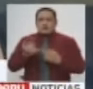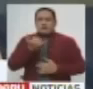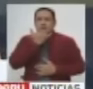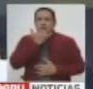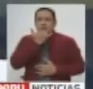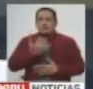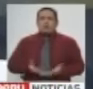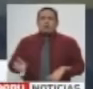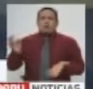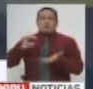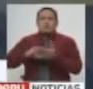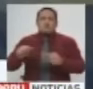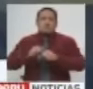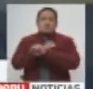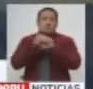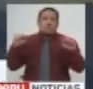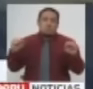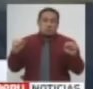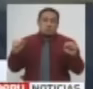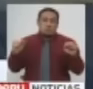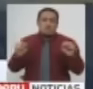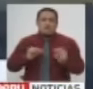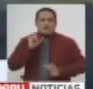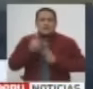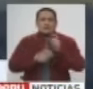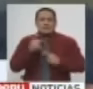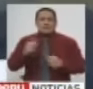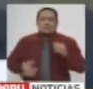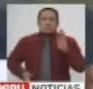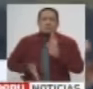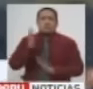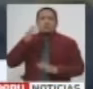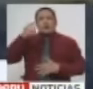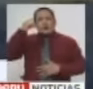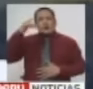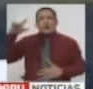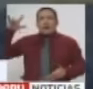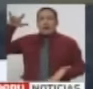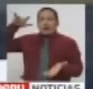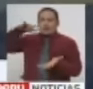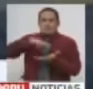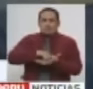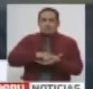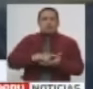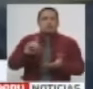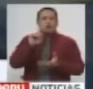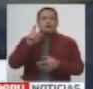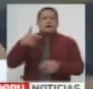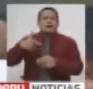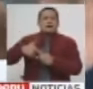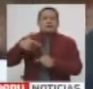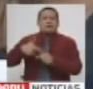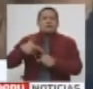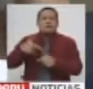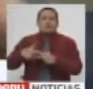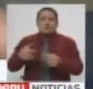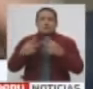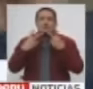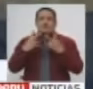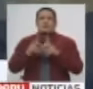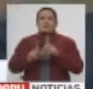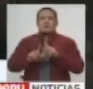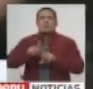vuelta nuevamente, empezó a reventar. Y la gente salía, pues decían, un avión se ha caído, un avión, no, el grifo, y empezó a salir,